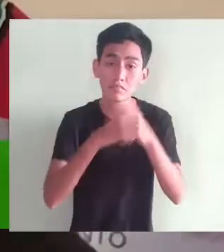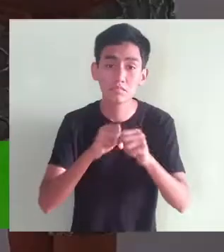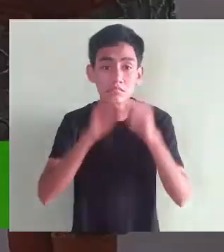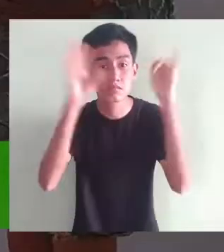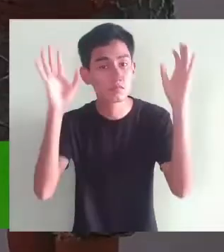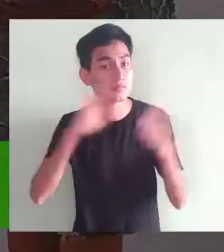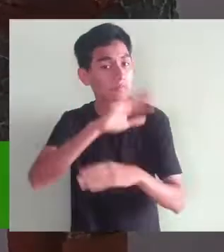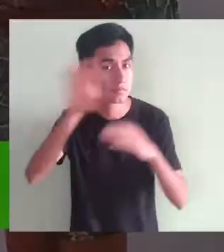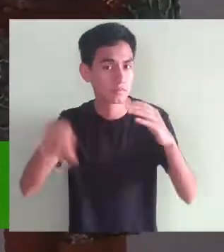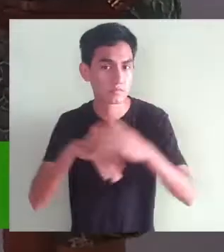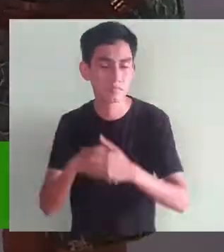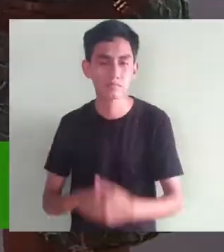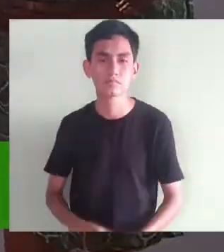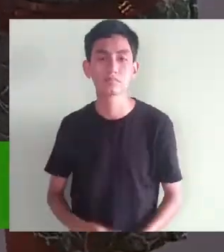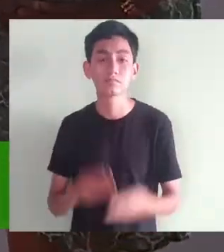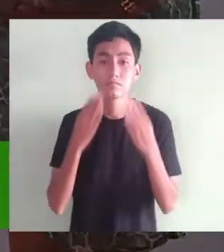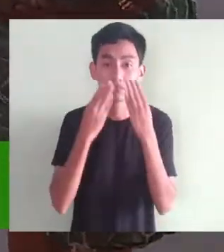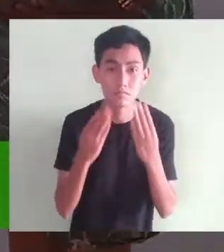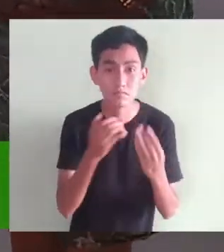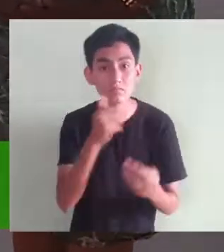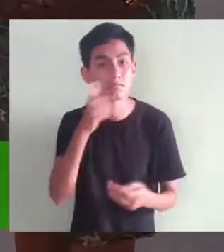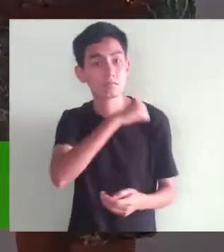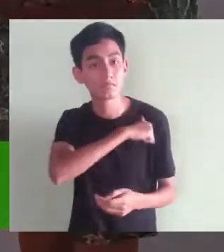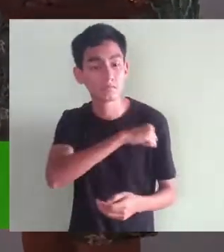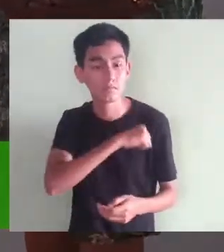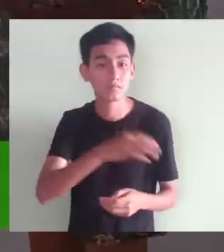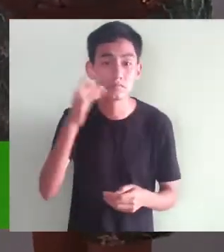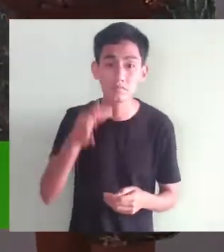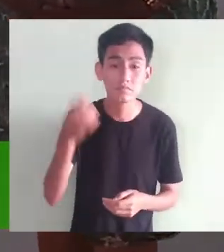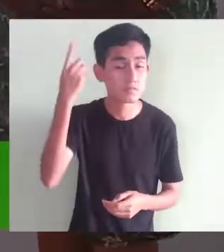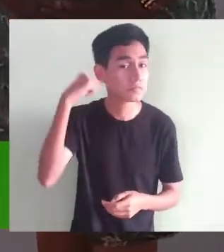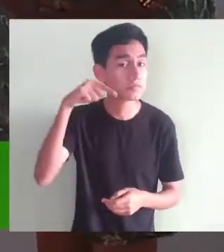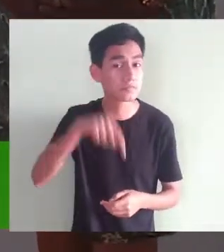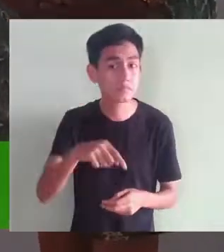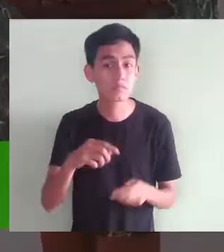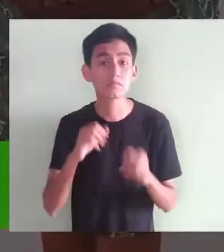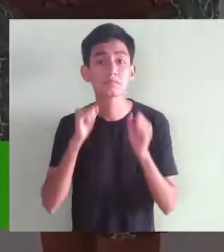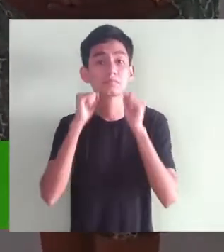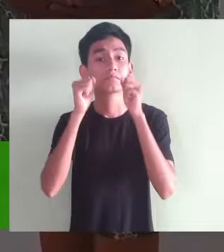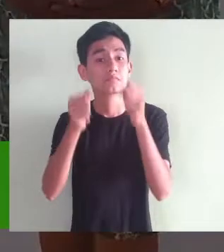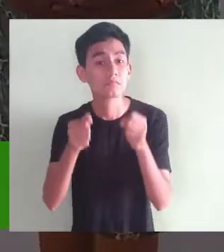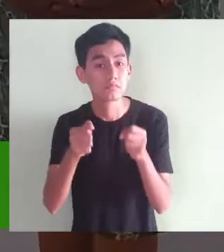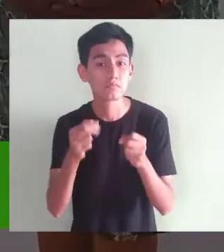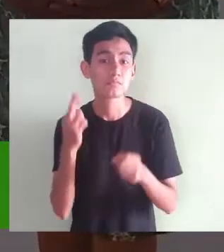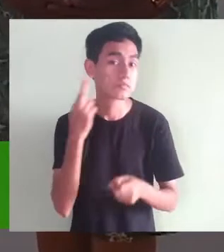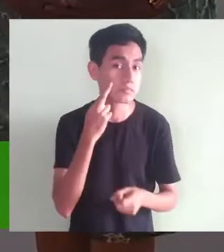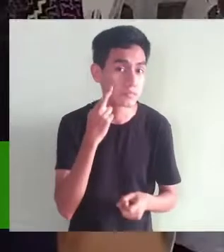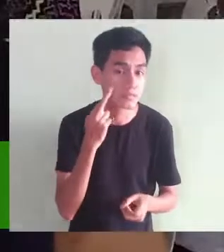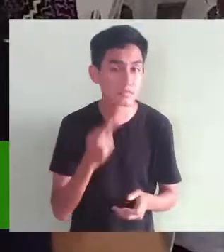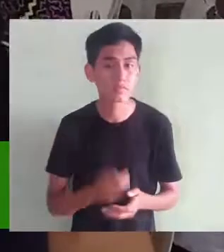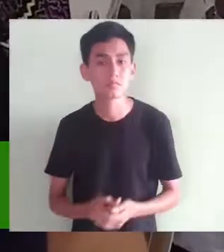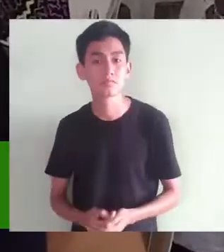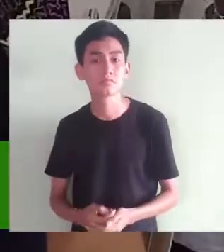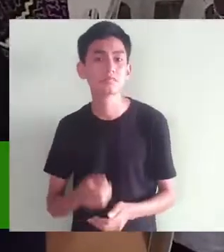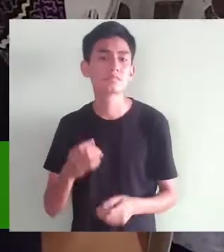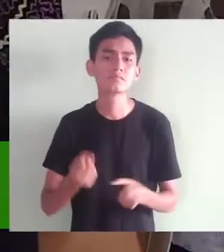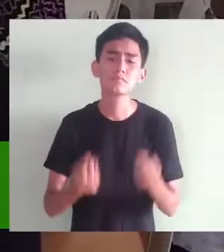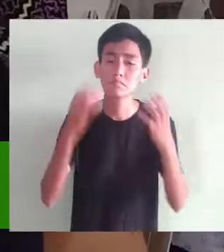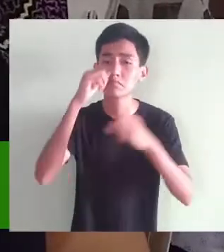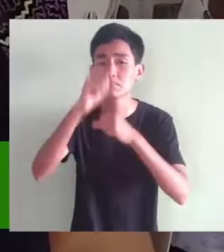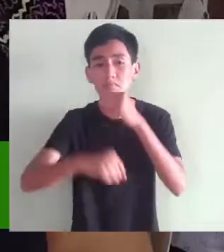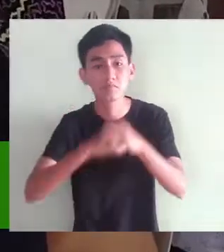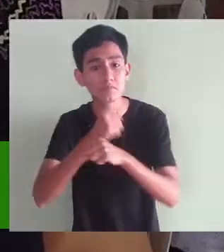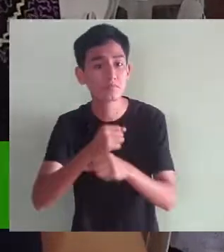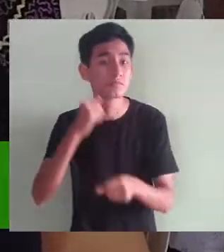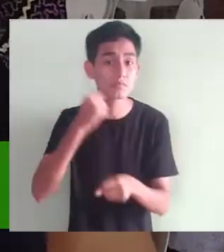todas. Agradecer a la alcaldesa de verdad por este reconocimiento, porque son más de 30 años trabajando en